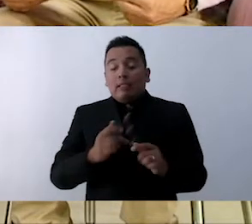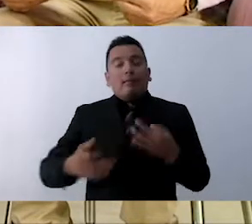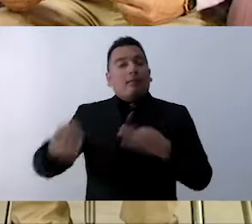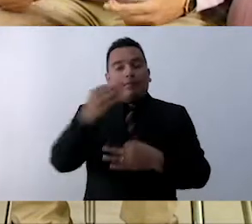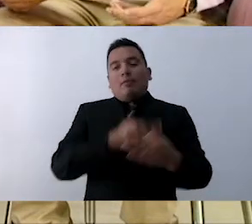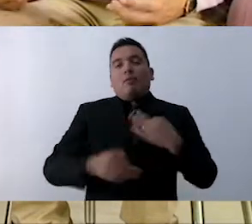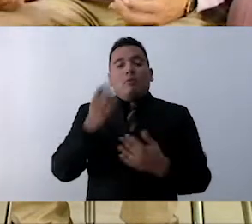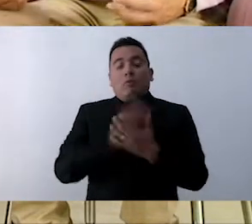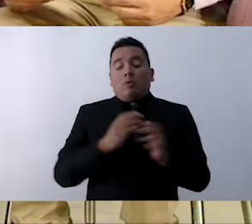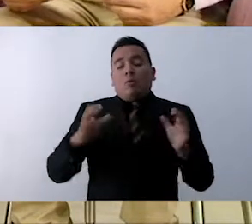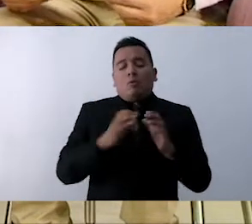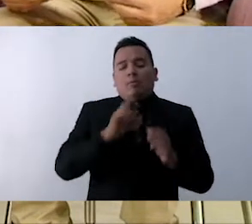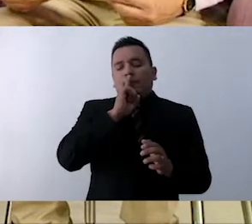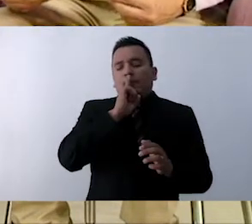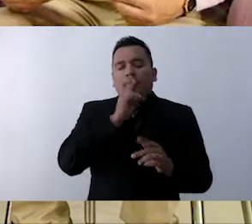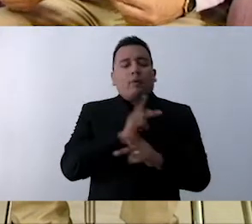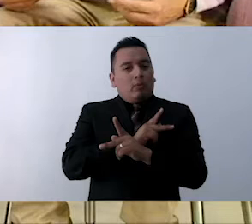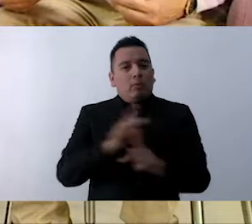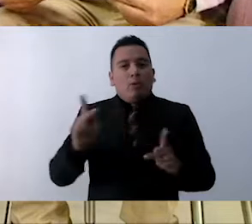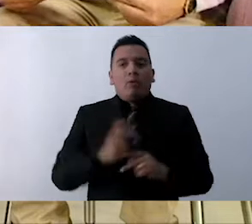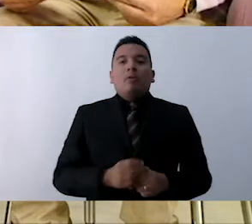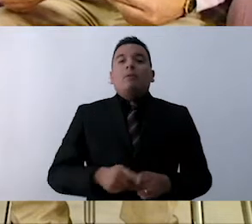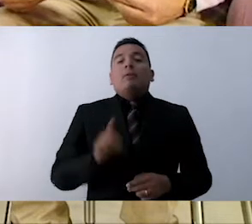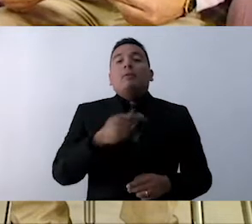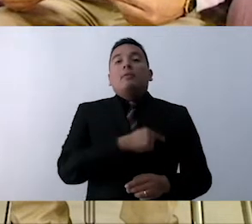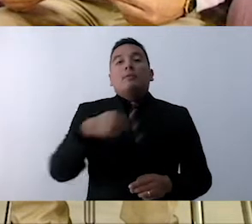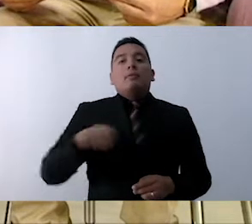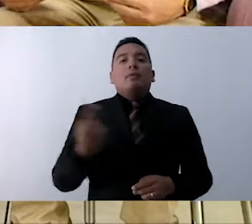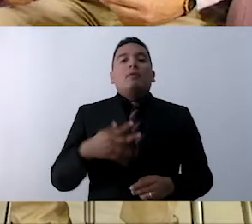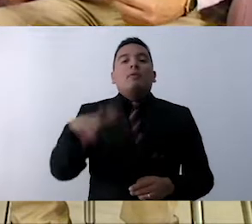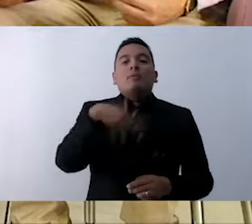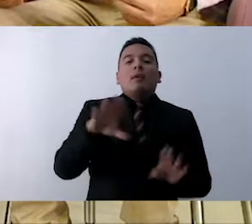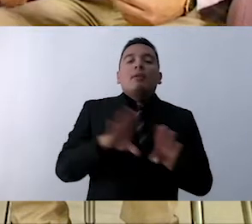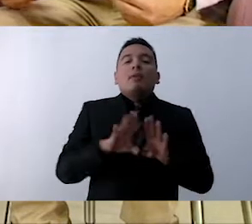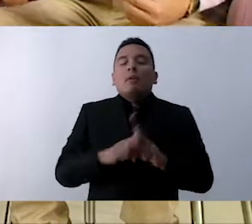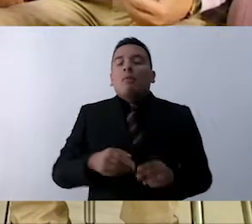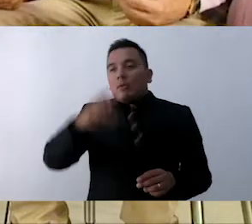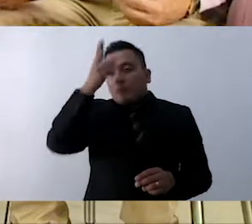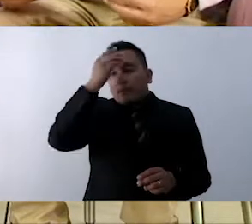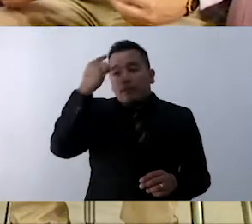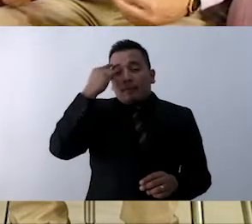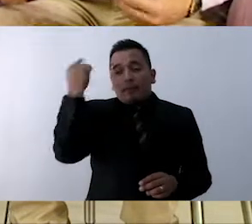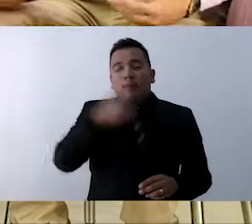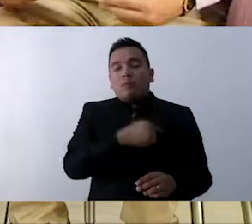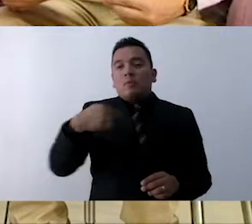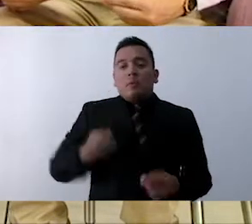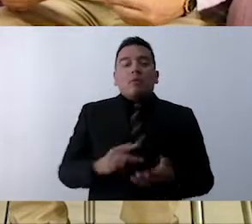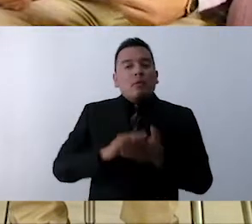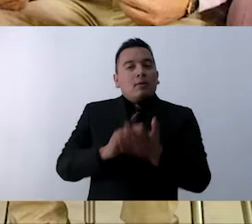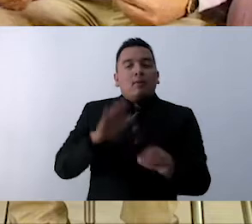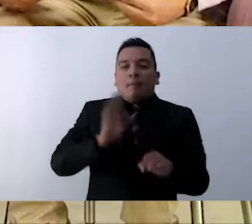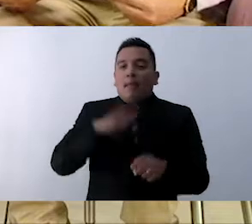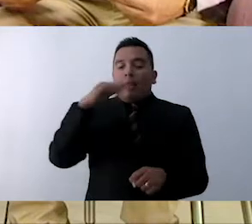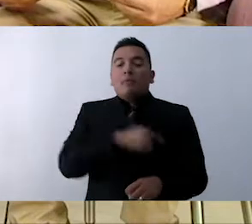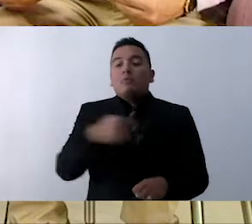ciudadanos, no es exclusiva de un grupo, pero al final del día tenemos que buscar la forma de capacitarnos para tener una